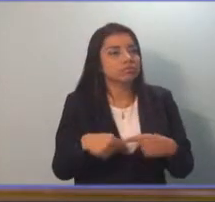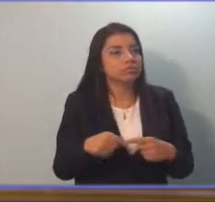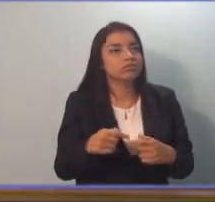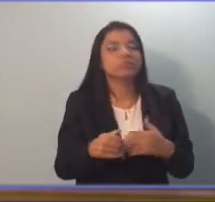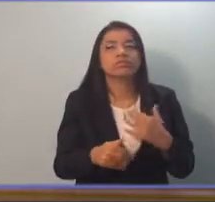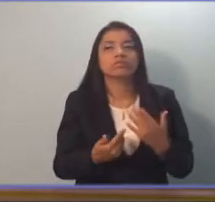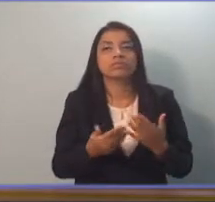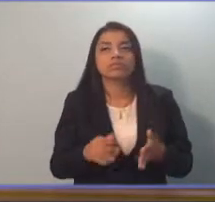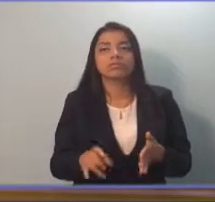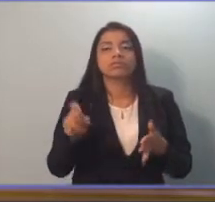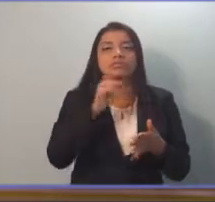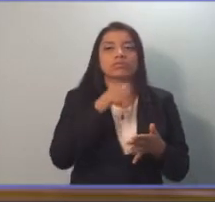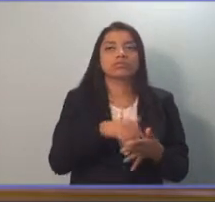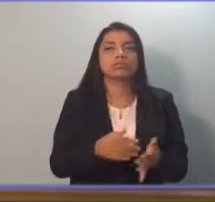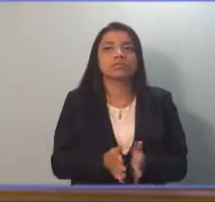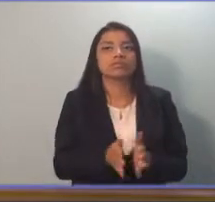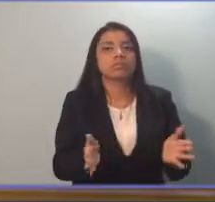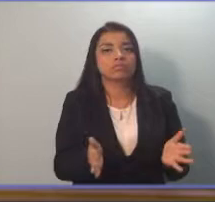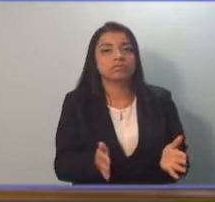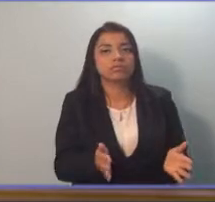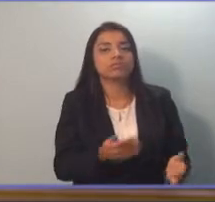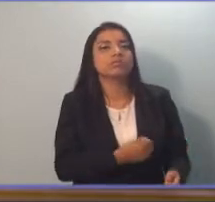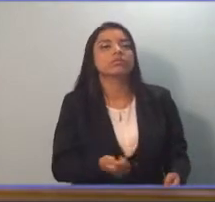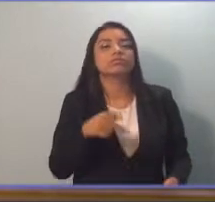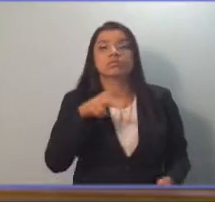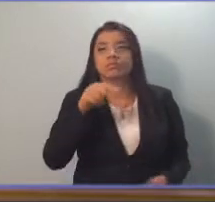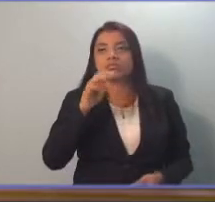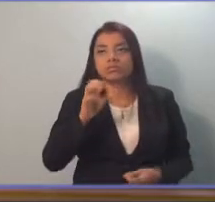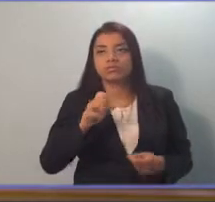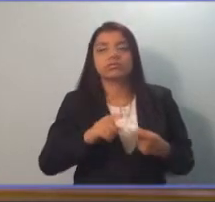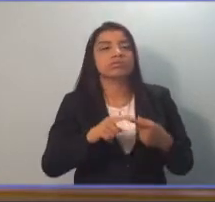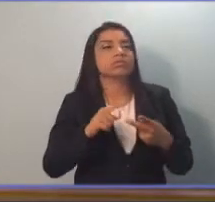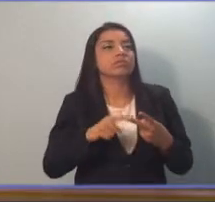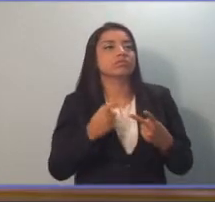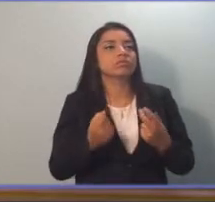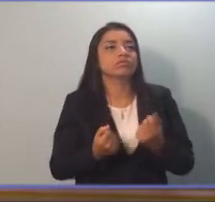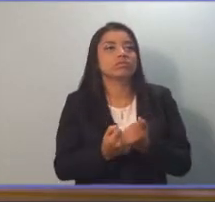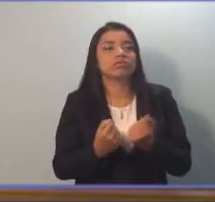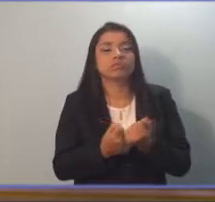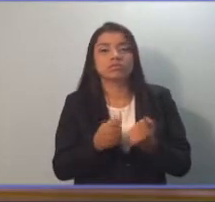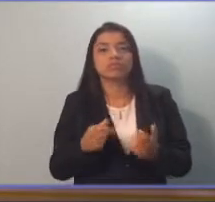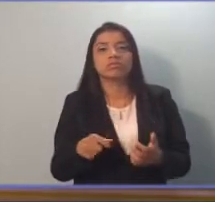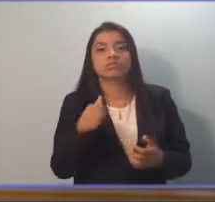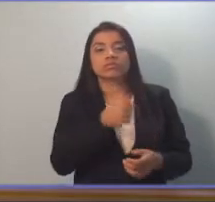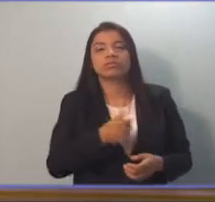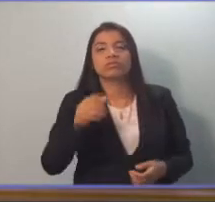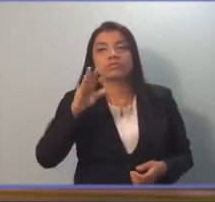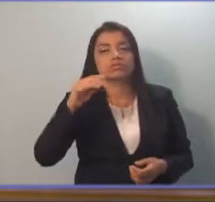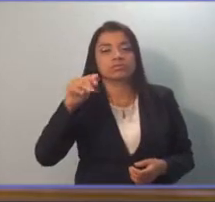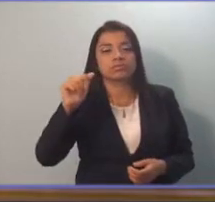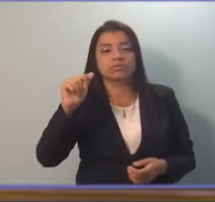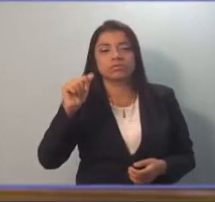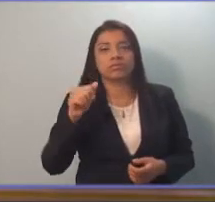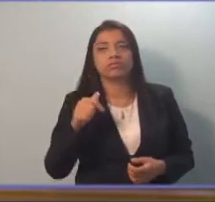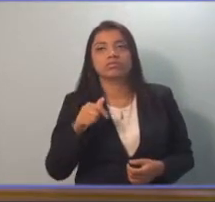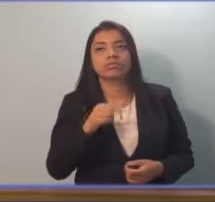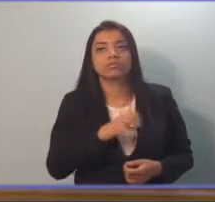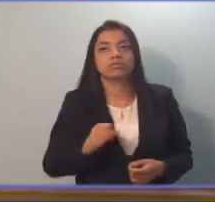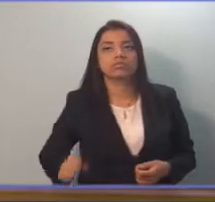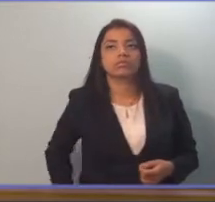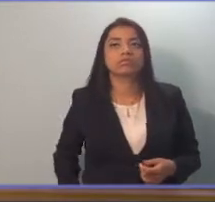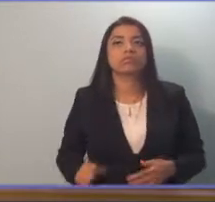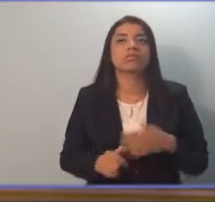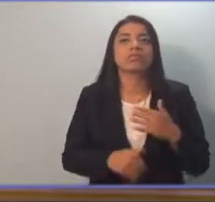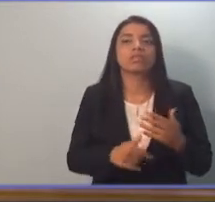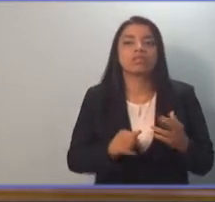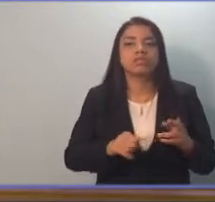la Fuerza Pública, la Policía Nacional Civil, con el apoyo de la Fuerza Armada de El Salvador. Entre los rubros